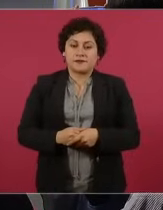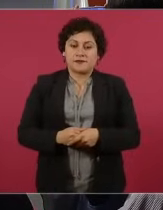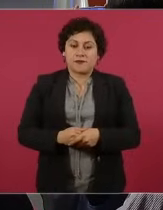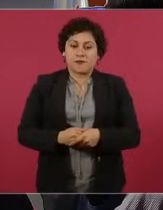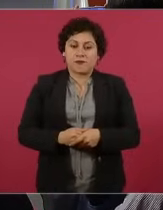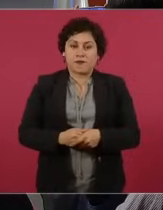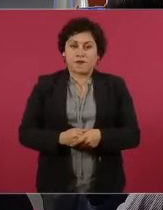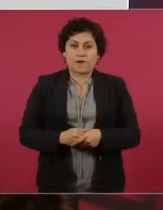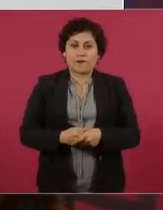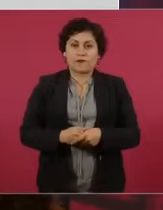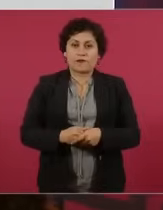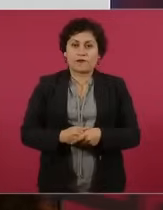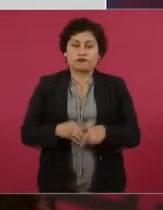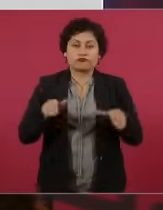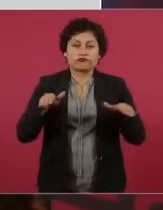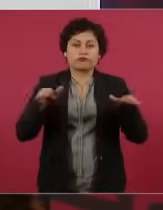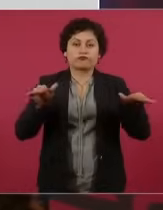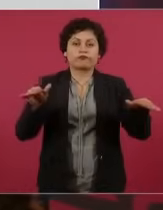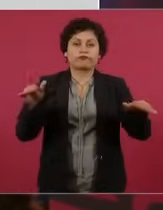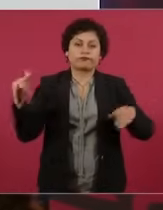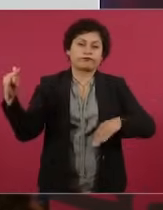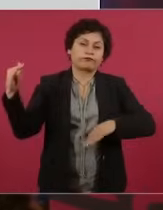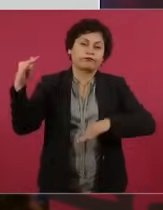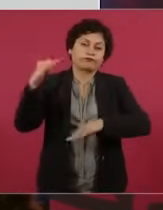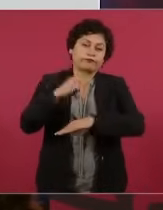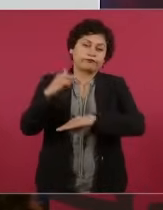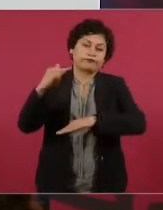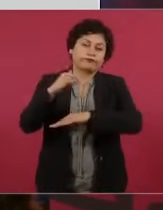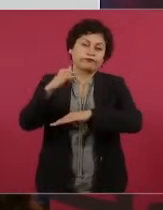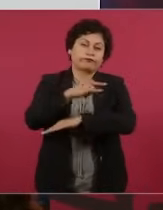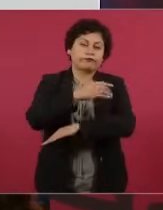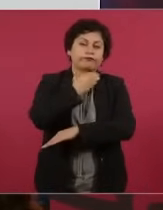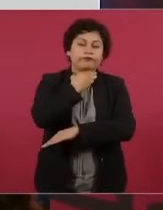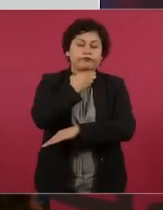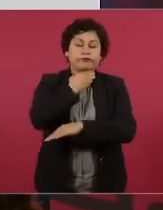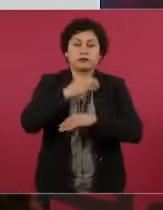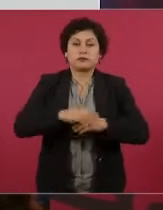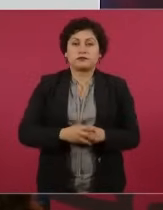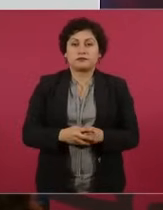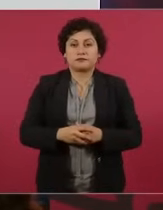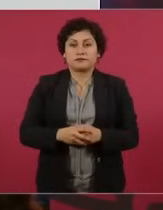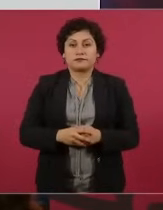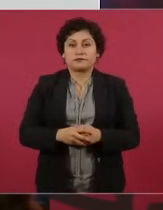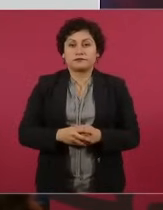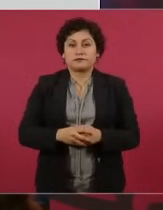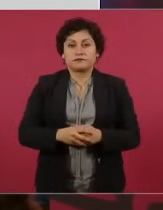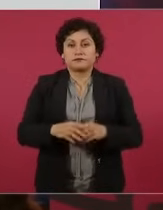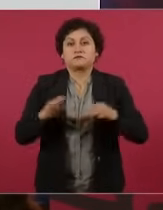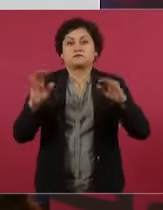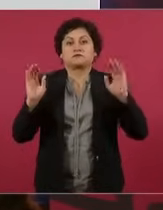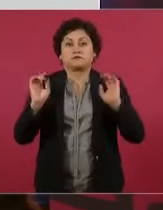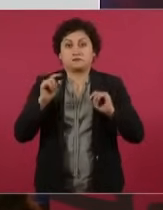Saturan puertos, complican logística. Esa es culpa de la Marina.